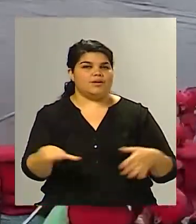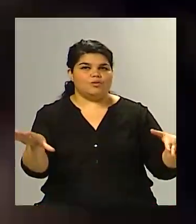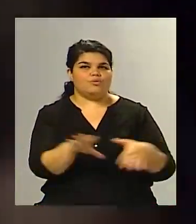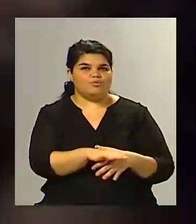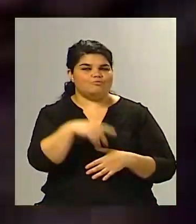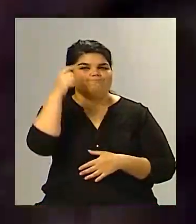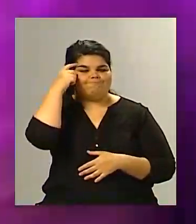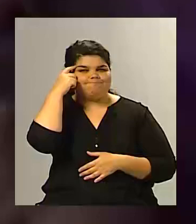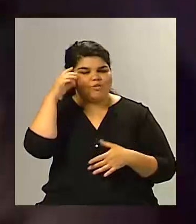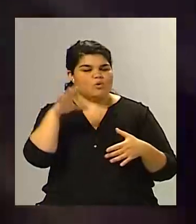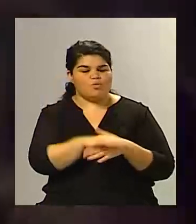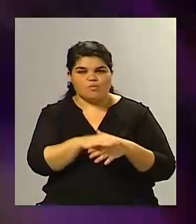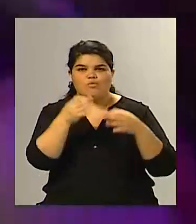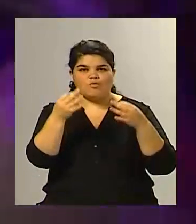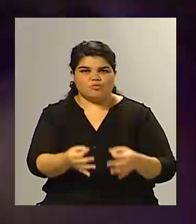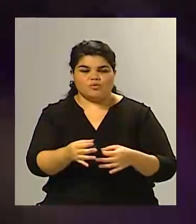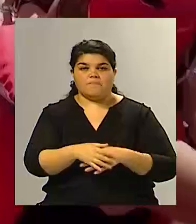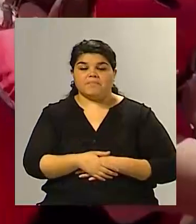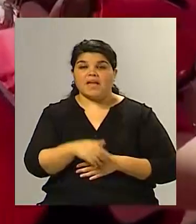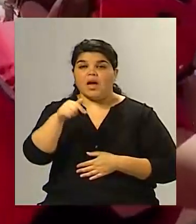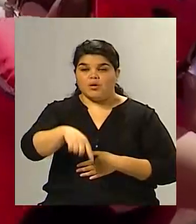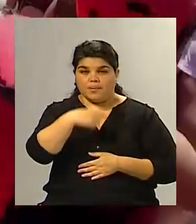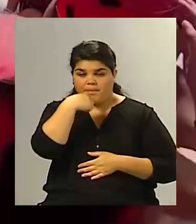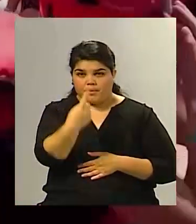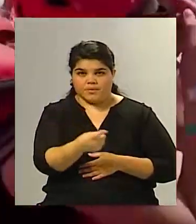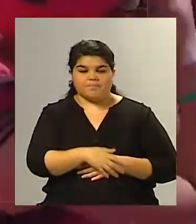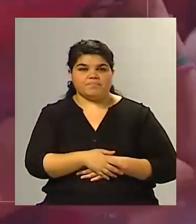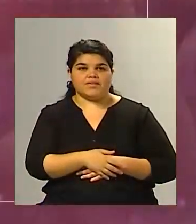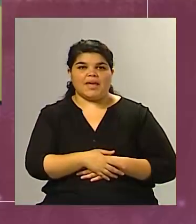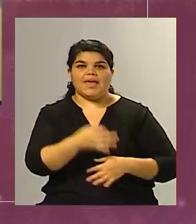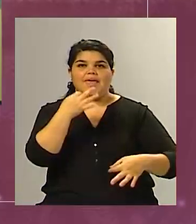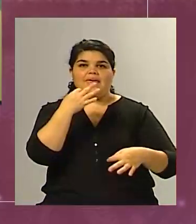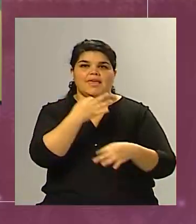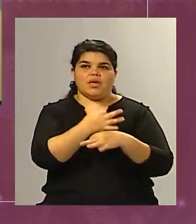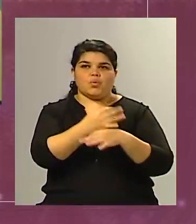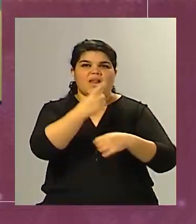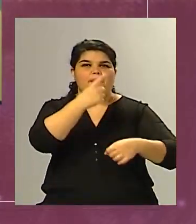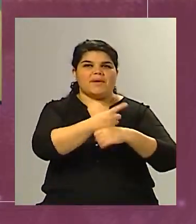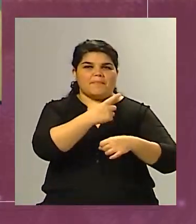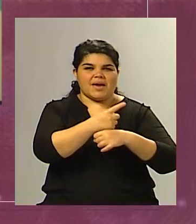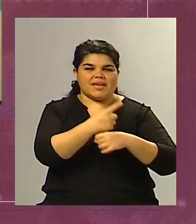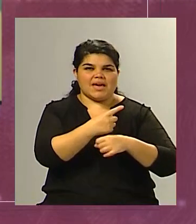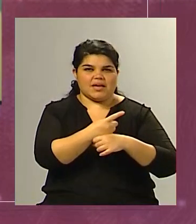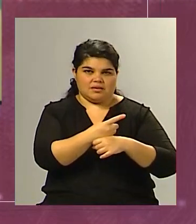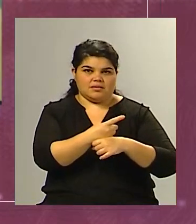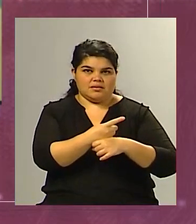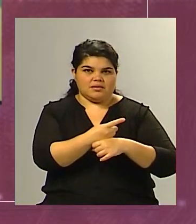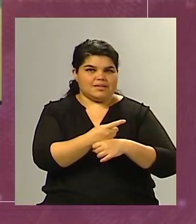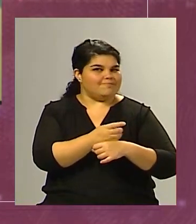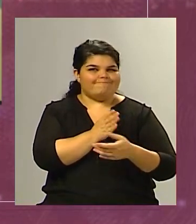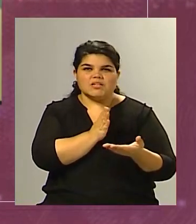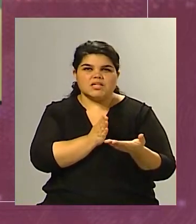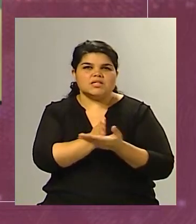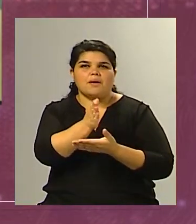el caso de los viajes de egresados de primaria, la opción siempre es Carlos Paz. No te piden otro destino, por ahí no le sugieren a ustedes